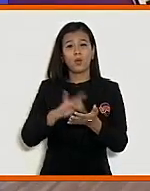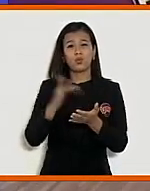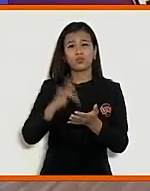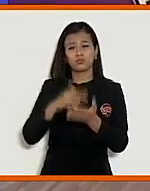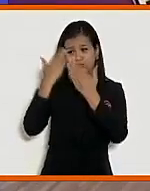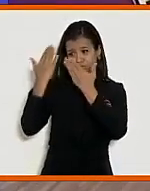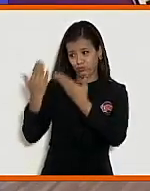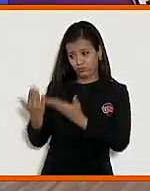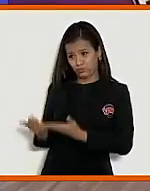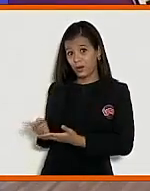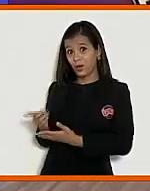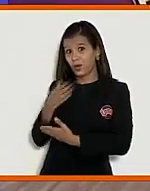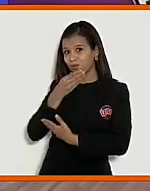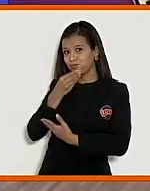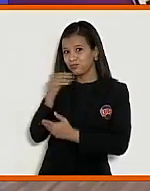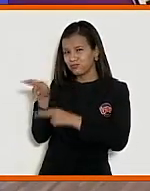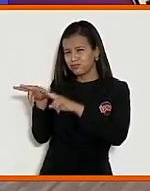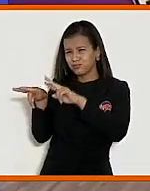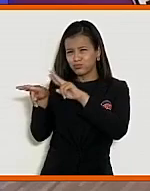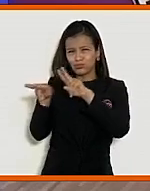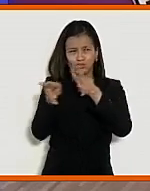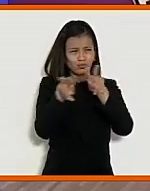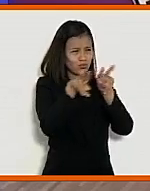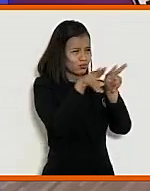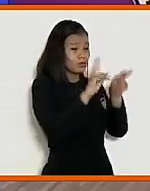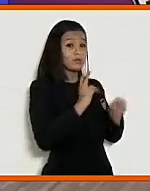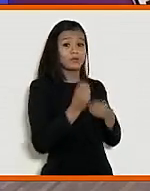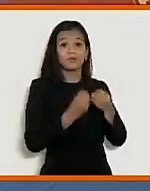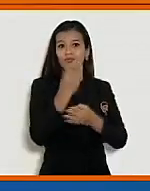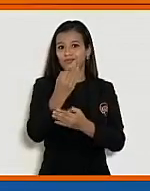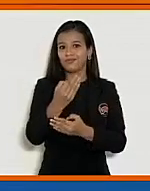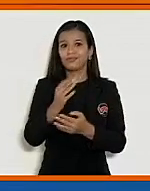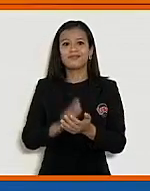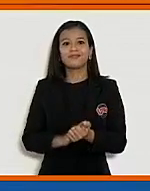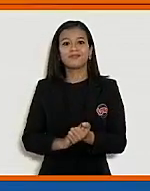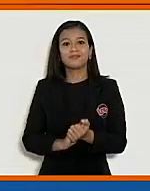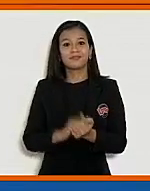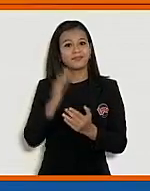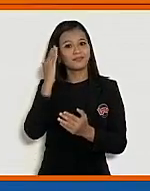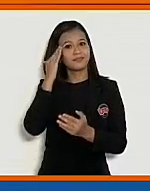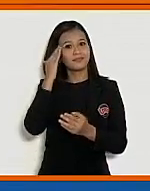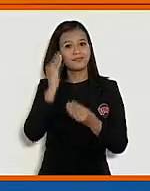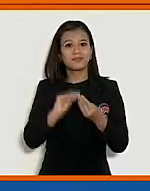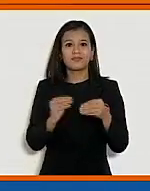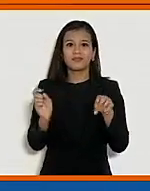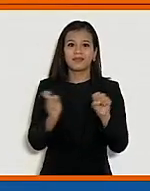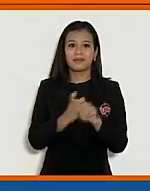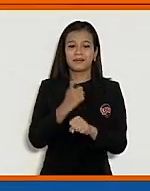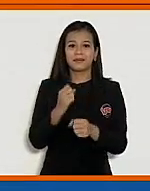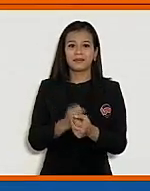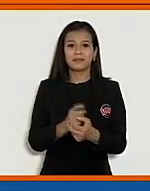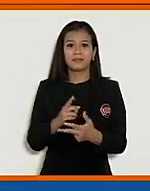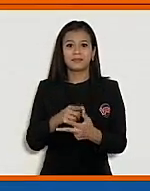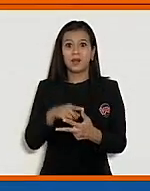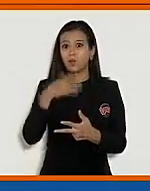por estar presente en cada uno de nuestros sorteos. Atentos a tu primer número ganador, porque este es...